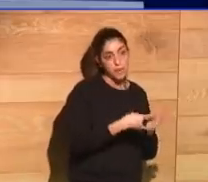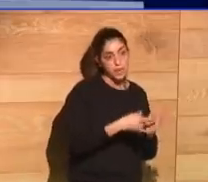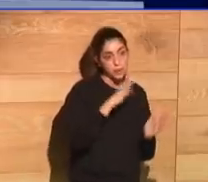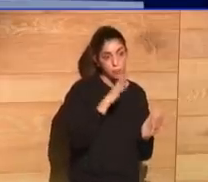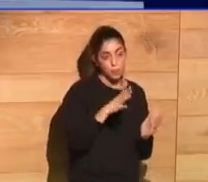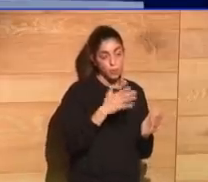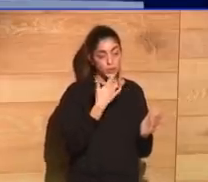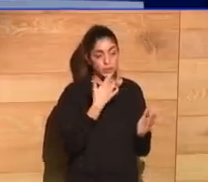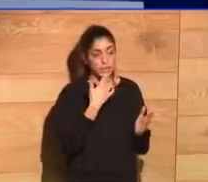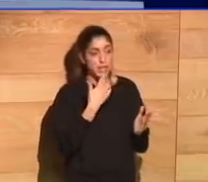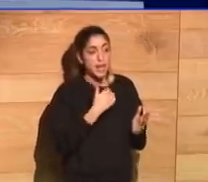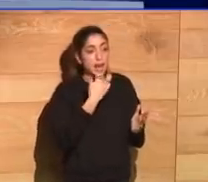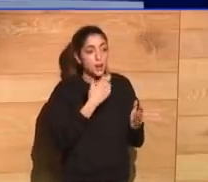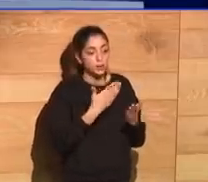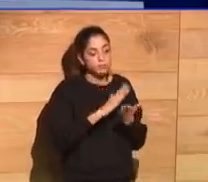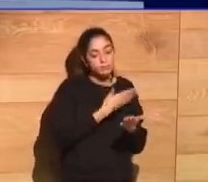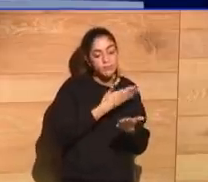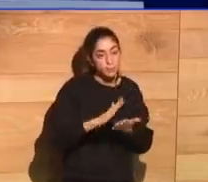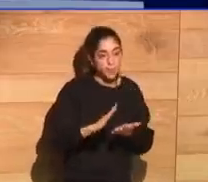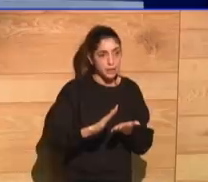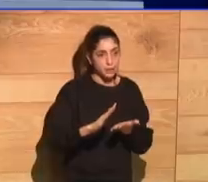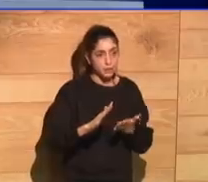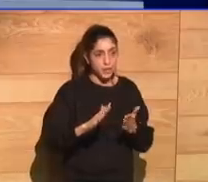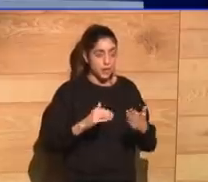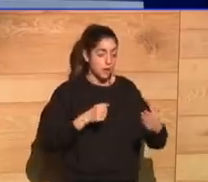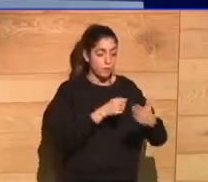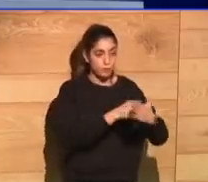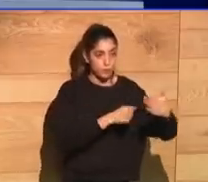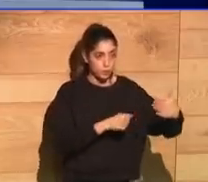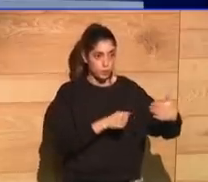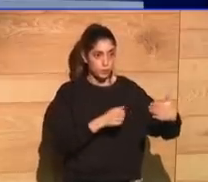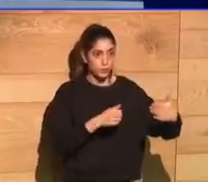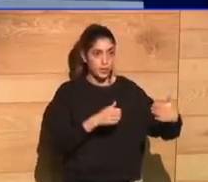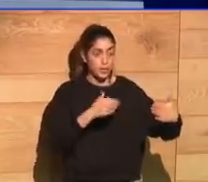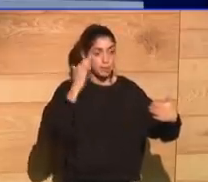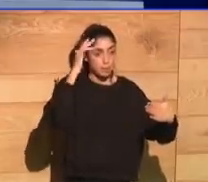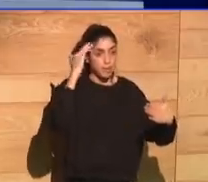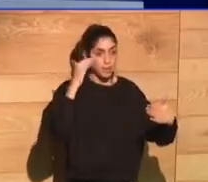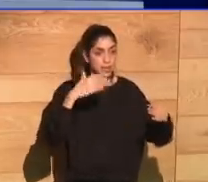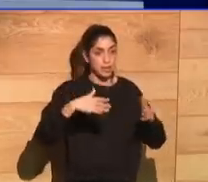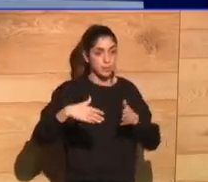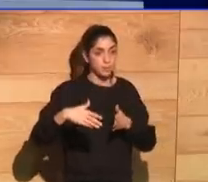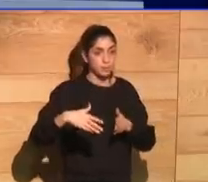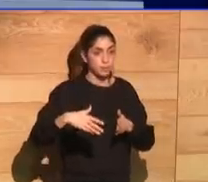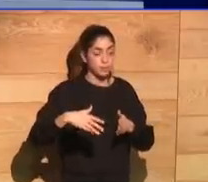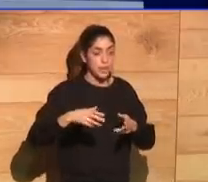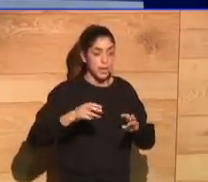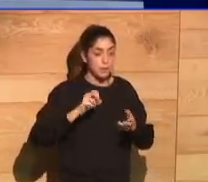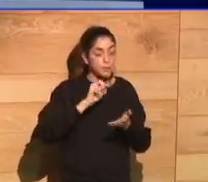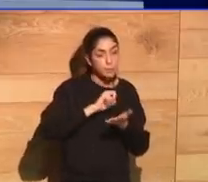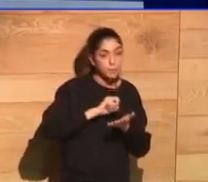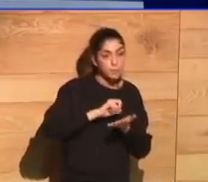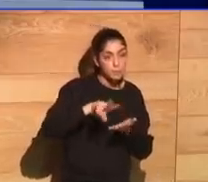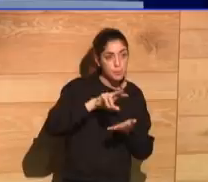al actor del fondo, pensemos, por ejemplo, en el paseo, en muchos de los planos del paseo de el famoso Can You Read My Mind,